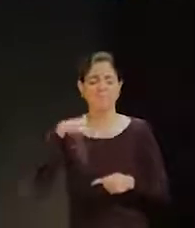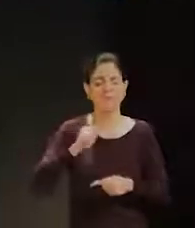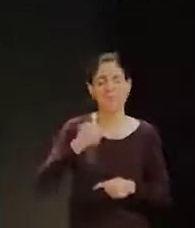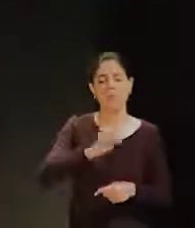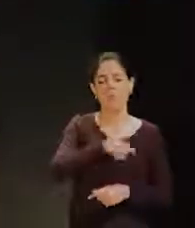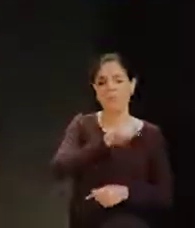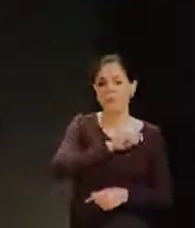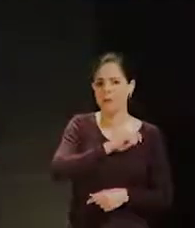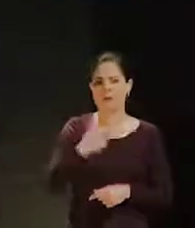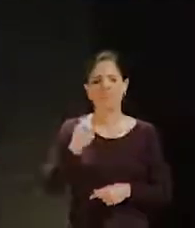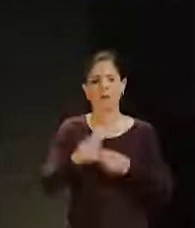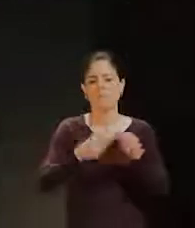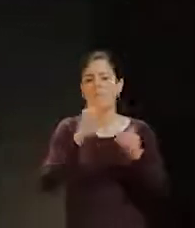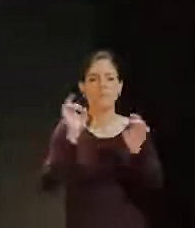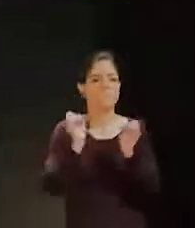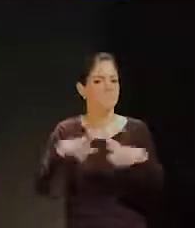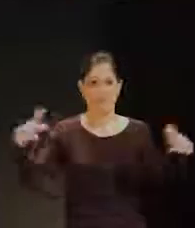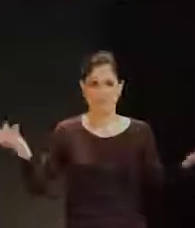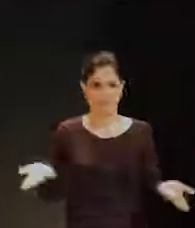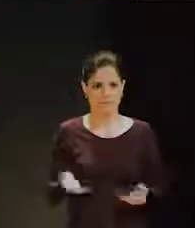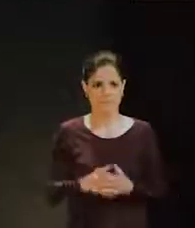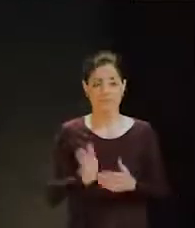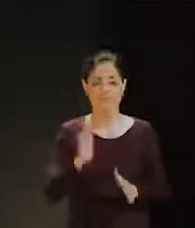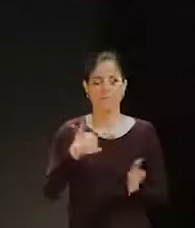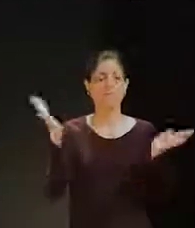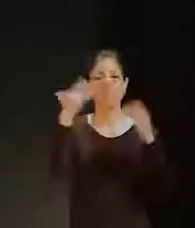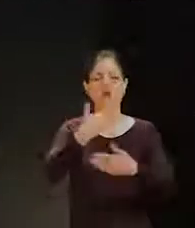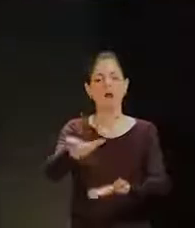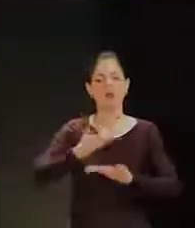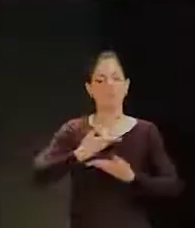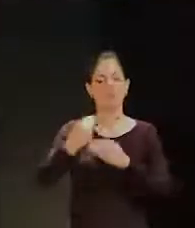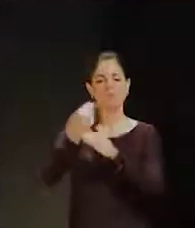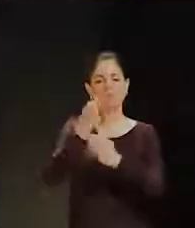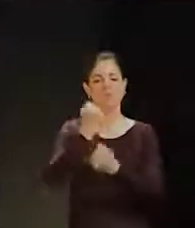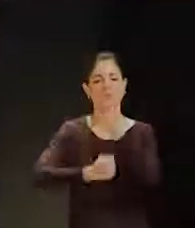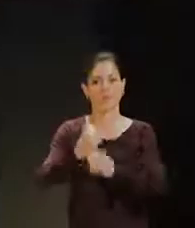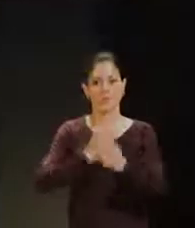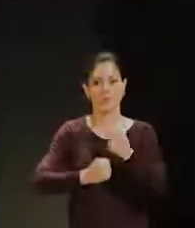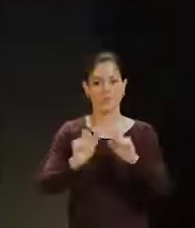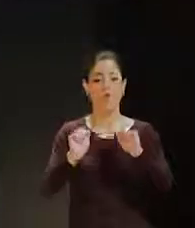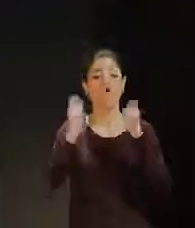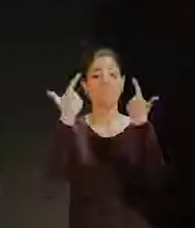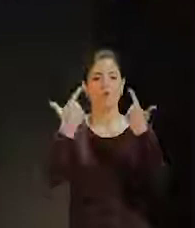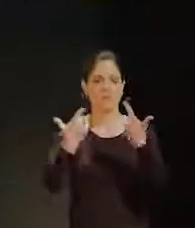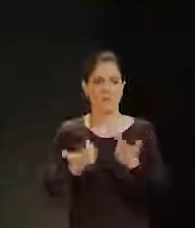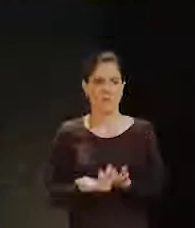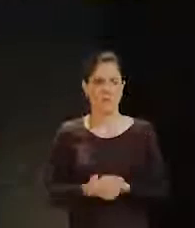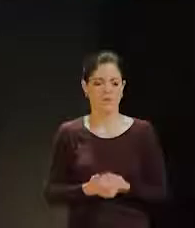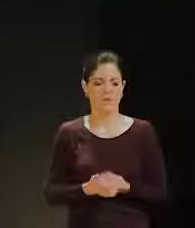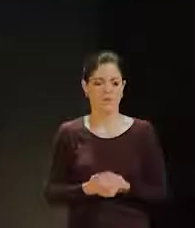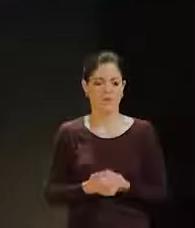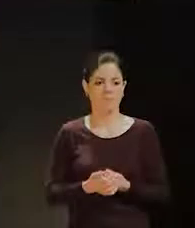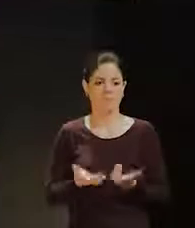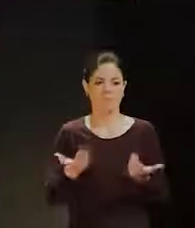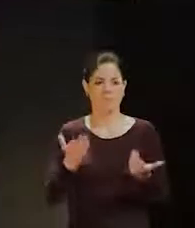en España y hacemos magia. Pero no tenemos ayuda económica oficialmente. No